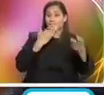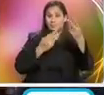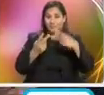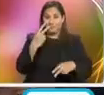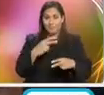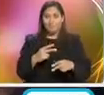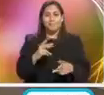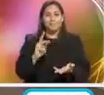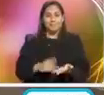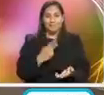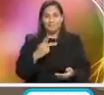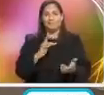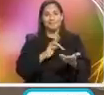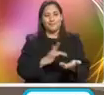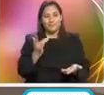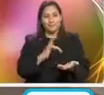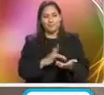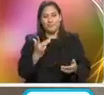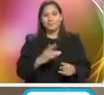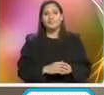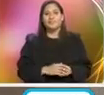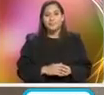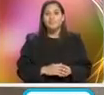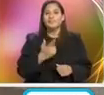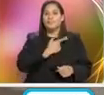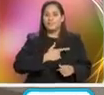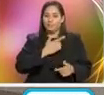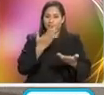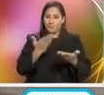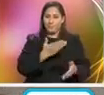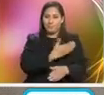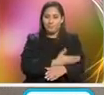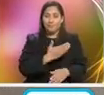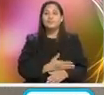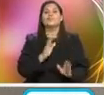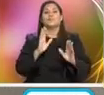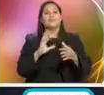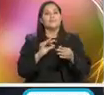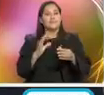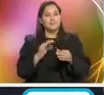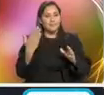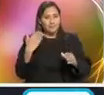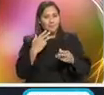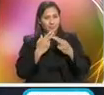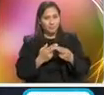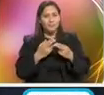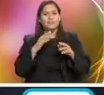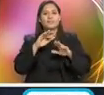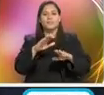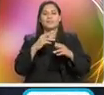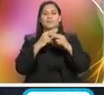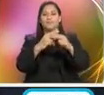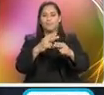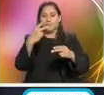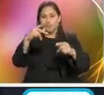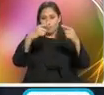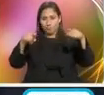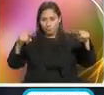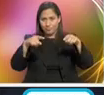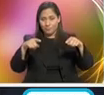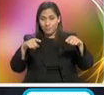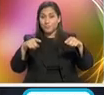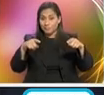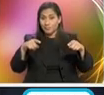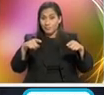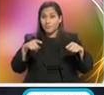bienvenidos nuevamente. Gracias. De verdad, gracias. es un gusto que nos acompañen. Ya nos contaron bastante acerca de la trayectoria musical que tienen